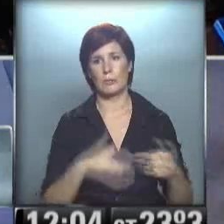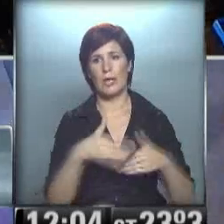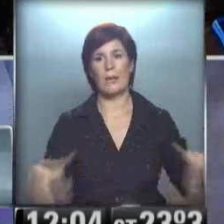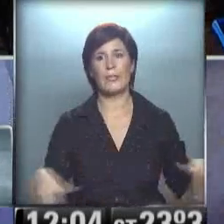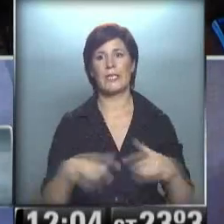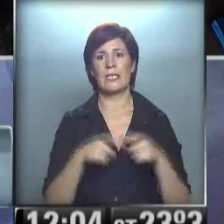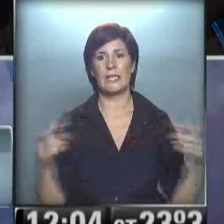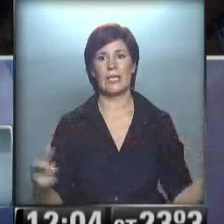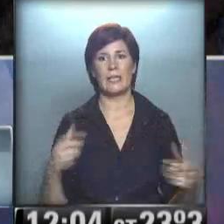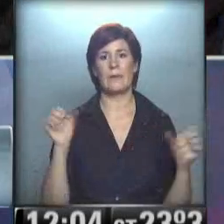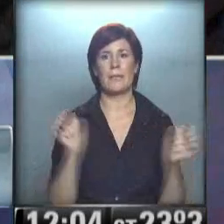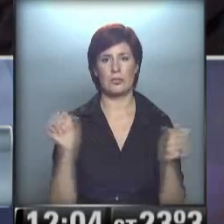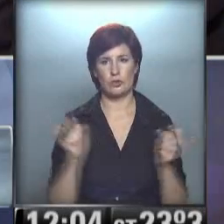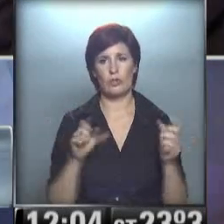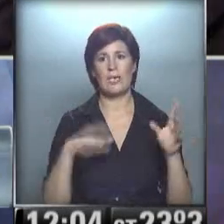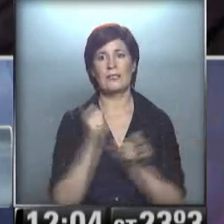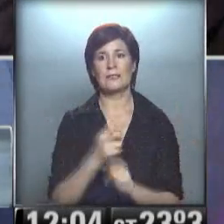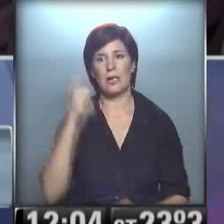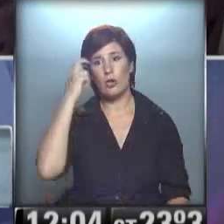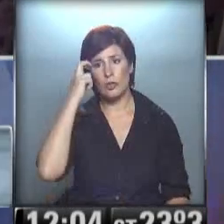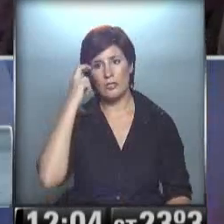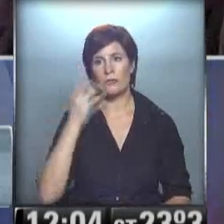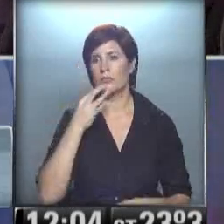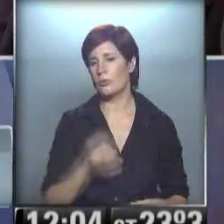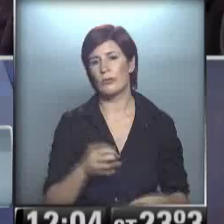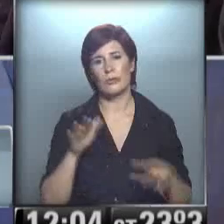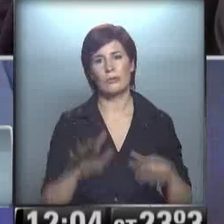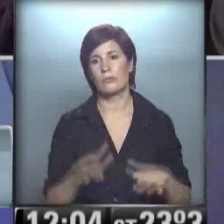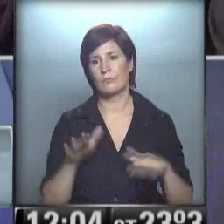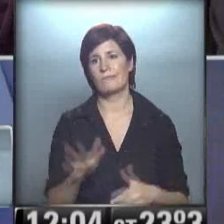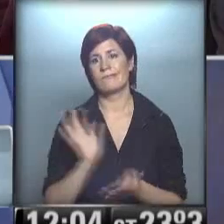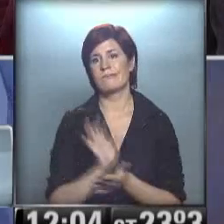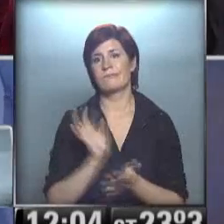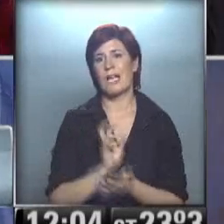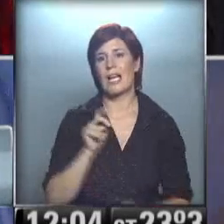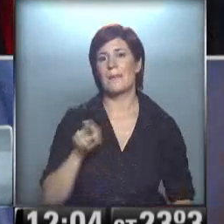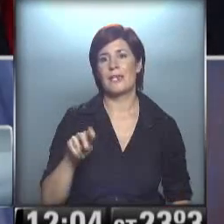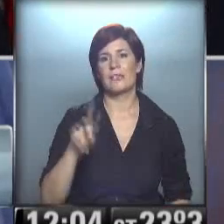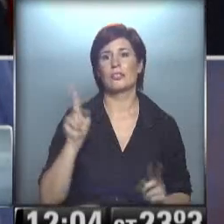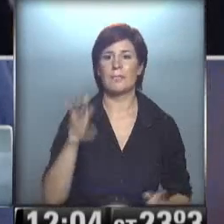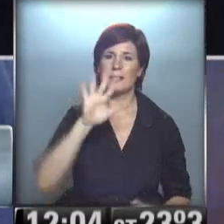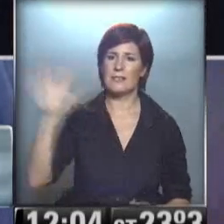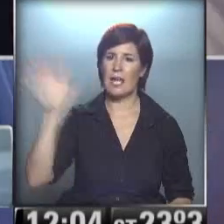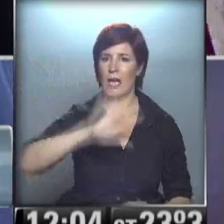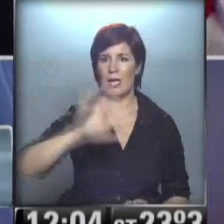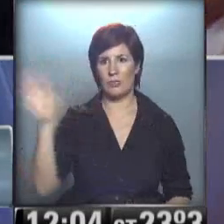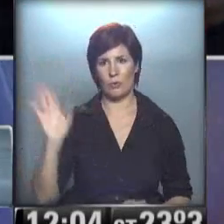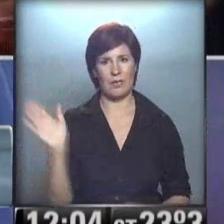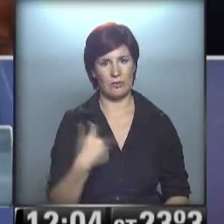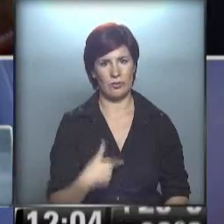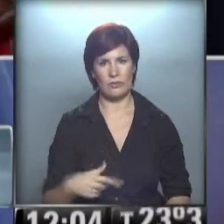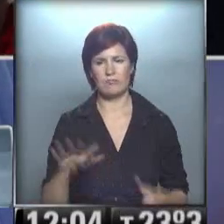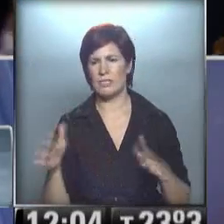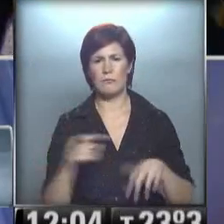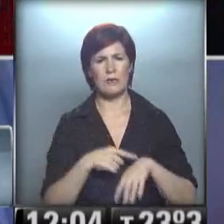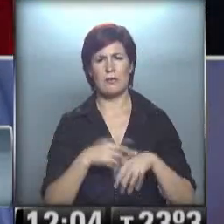Mayo hacia el Congreso. Lo va a hacer lento, casi a paso de hombre, va a venir saludando. Quiero para que tengamos una idea qué hora puede empezar el discurso.